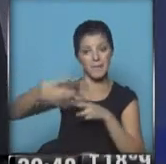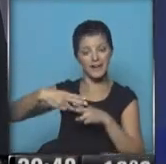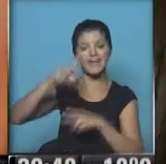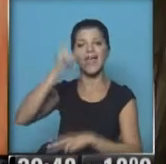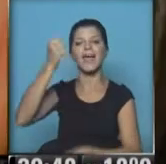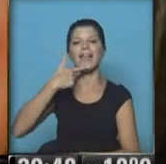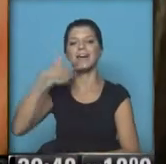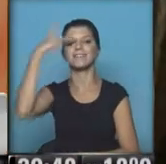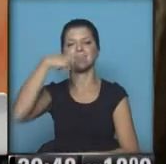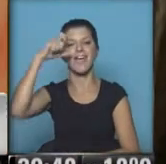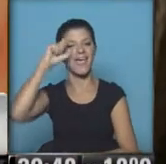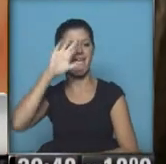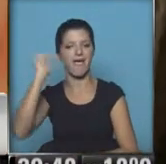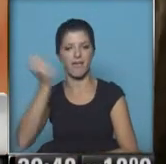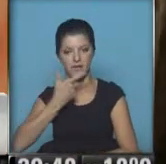Heras.